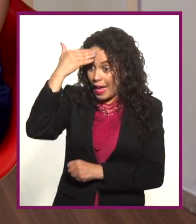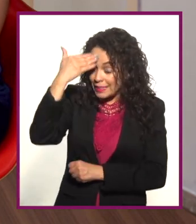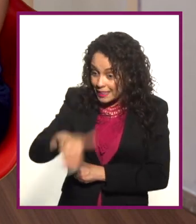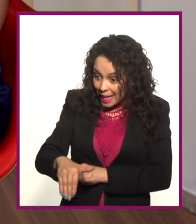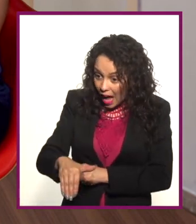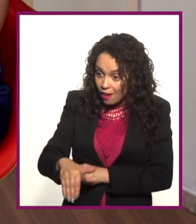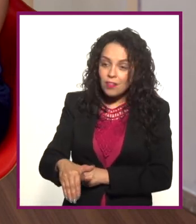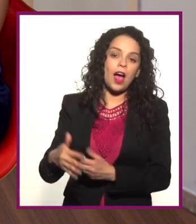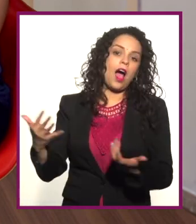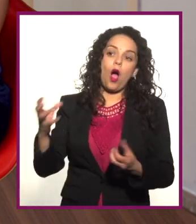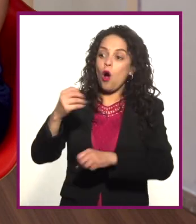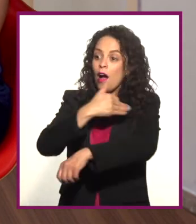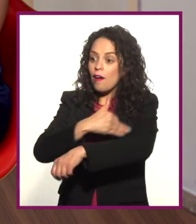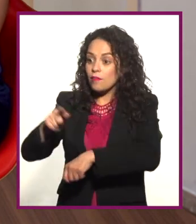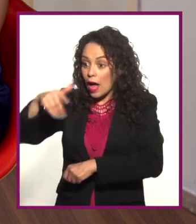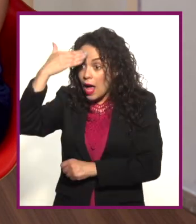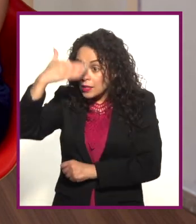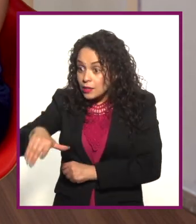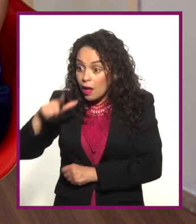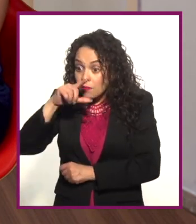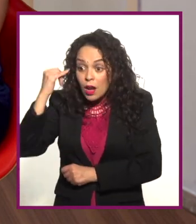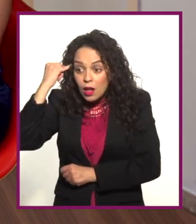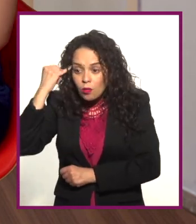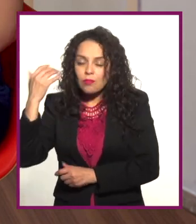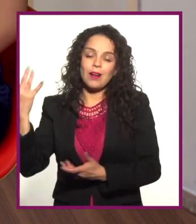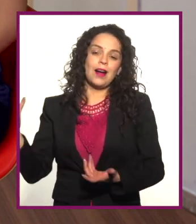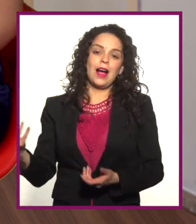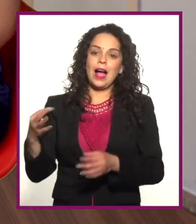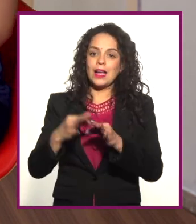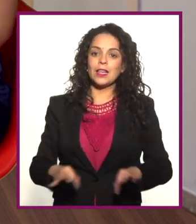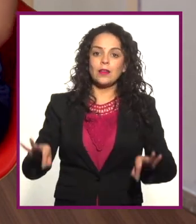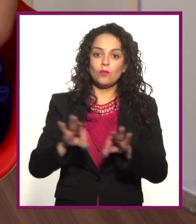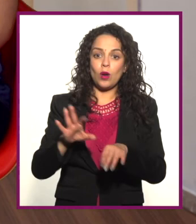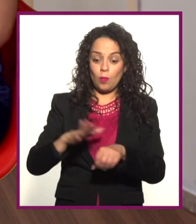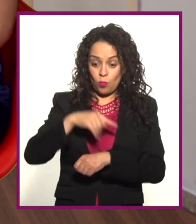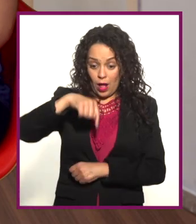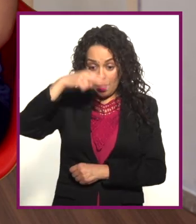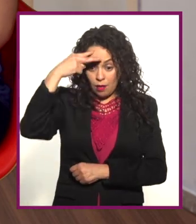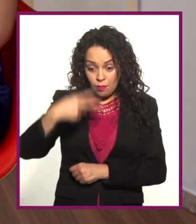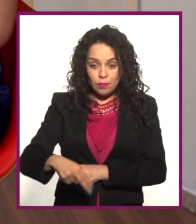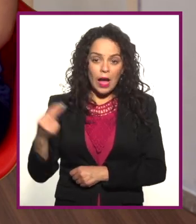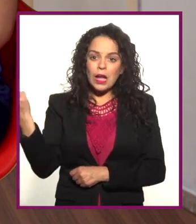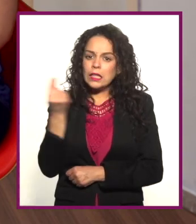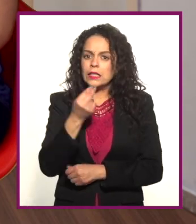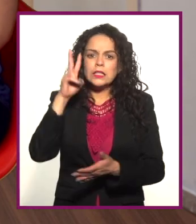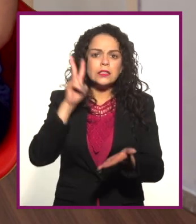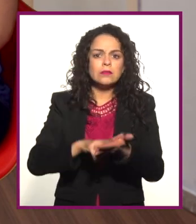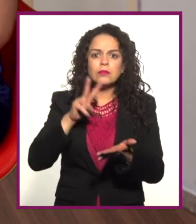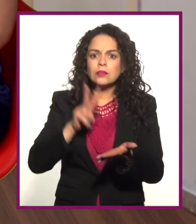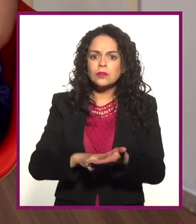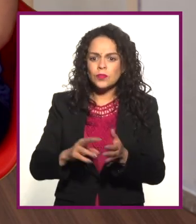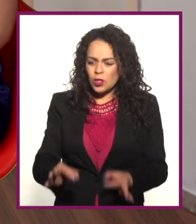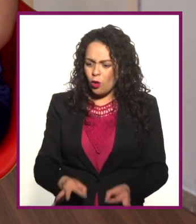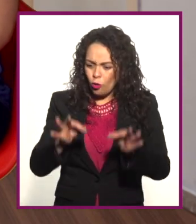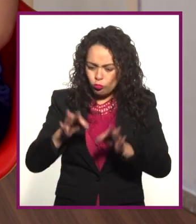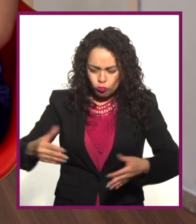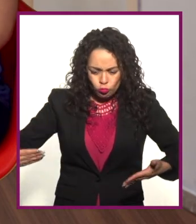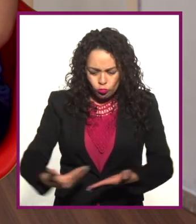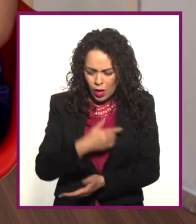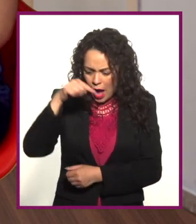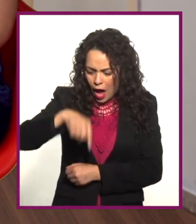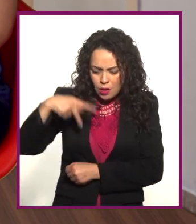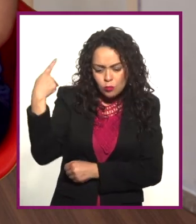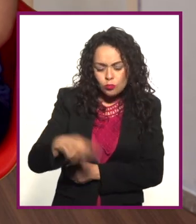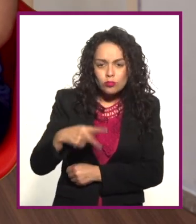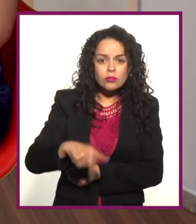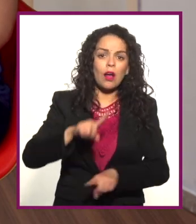de saber alguna o tener un familiar que la hable. Nuestro país vive de nuestras raíces, de su arraigo cultural, de la cosmovisión que cada una